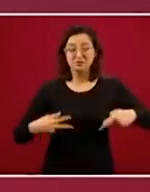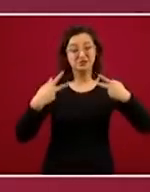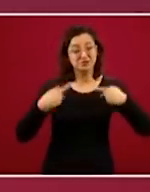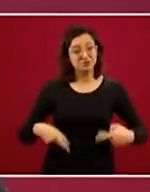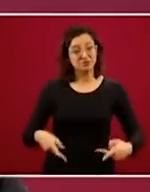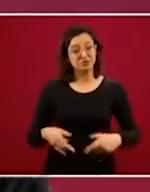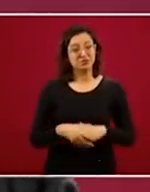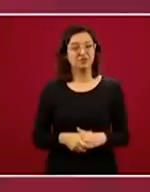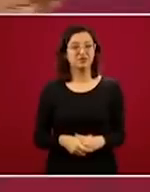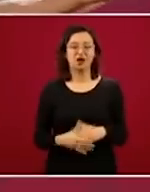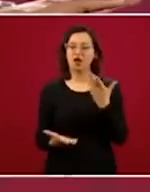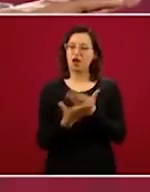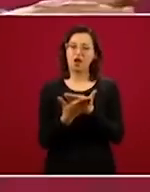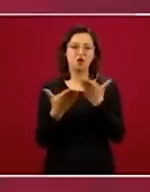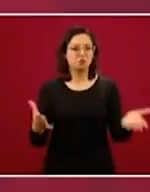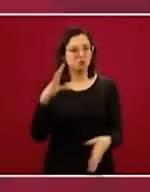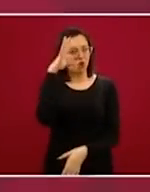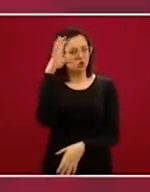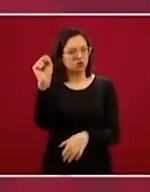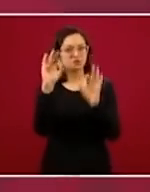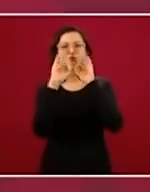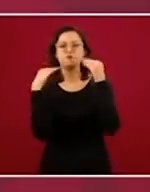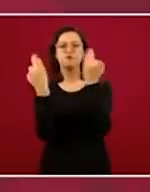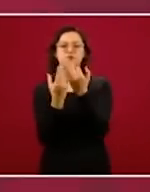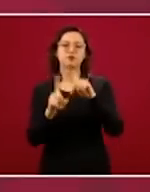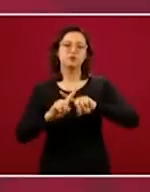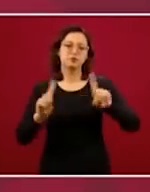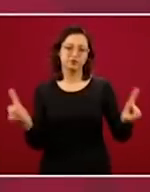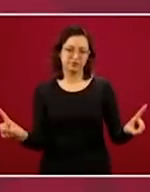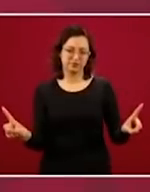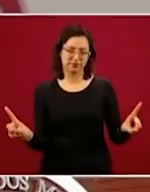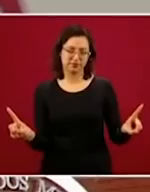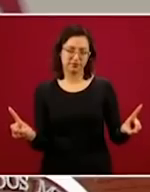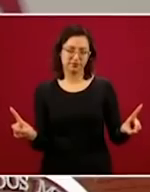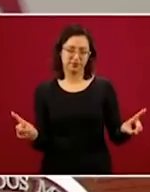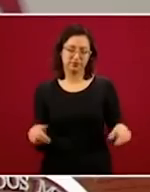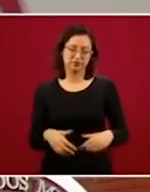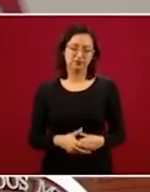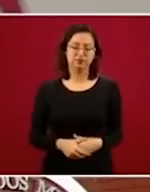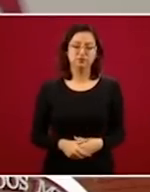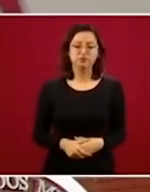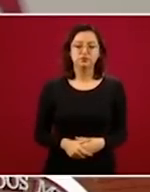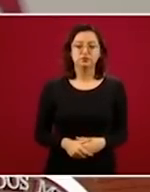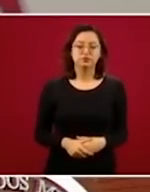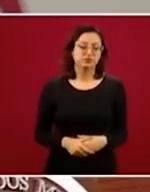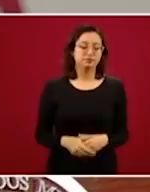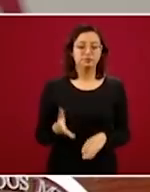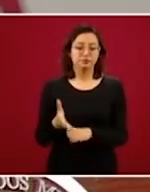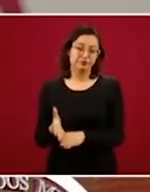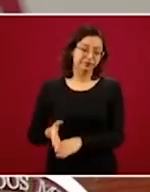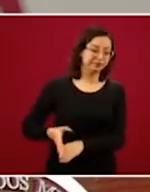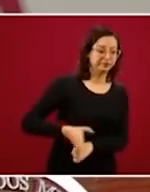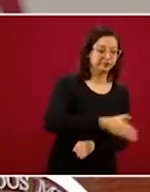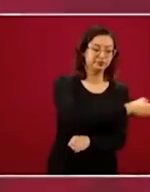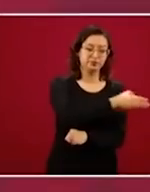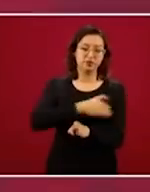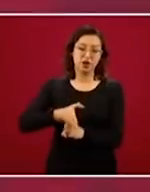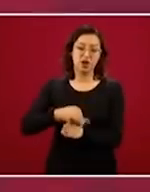es otro modelo los gobiernos neoliberales